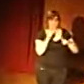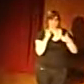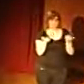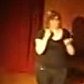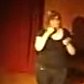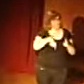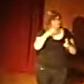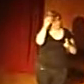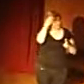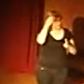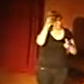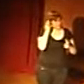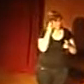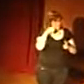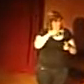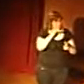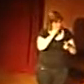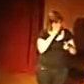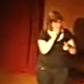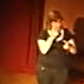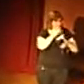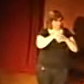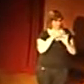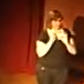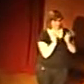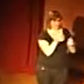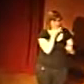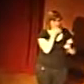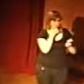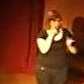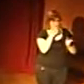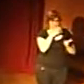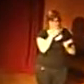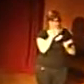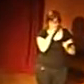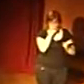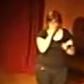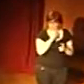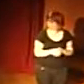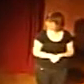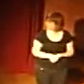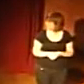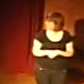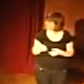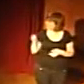Cristina pasea por los jardines de Aranjuez etcétera No eso es especialmente interesante Aquí tienen es puesto